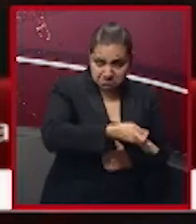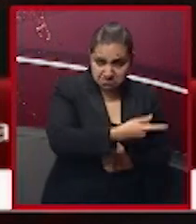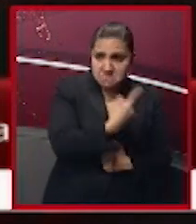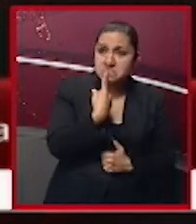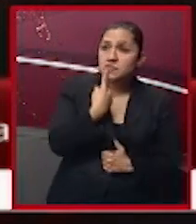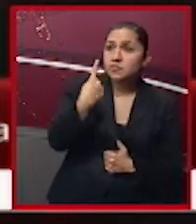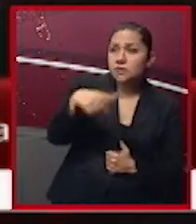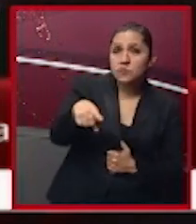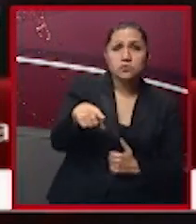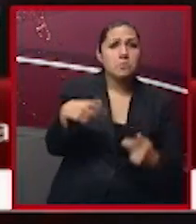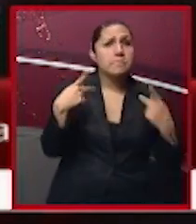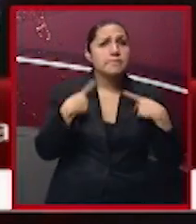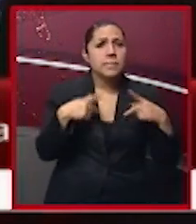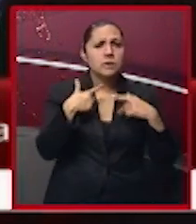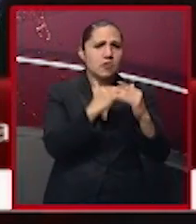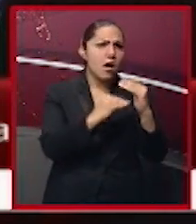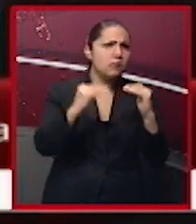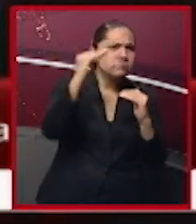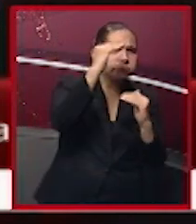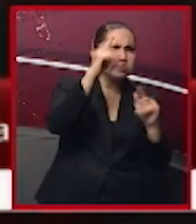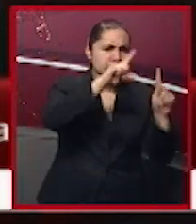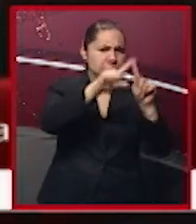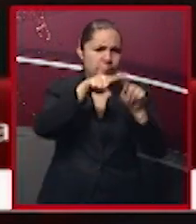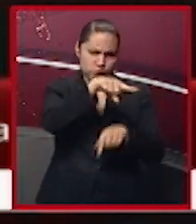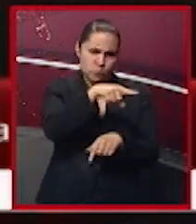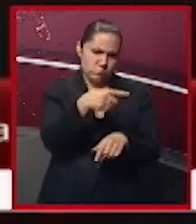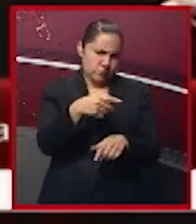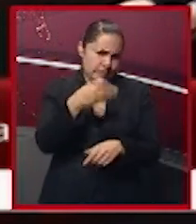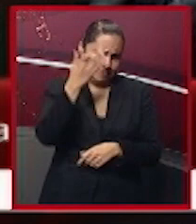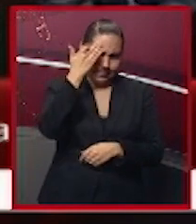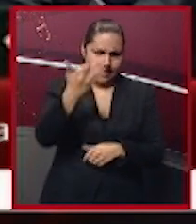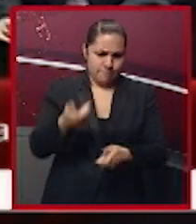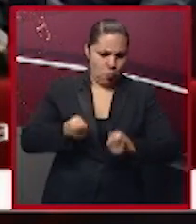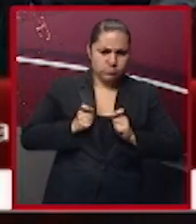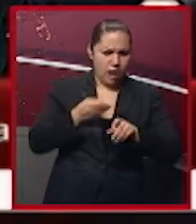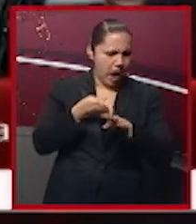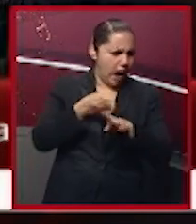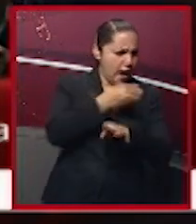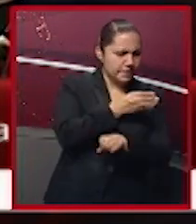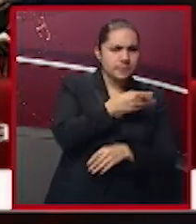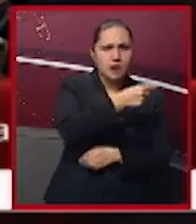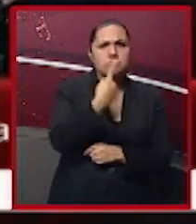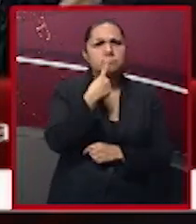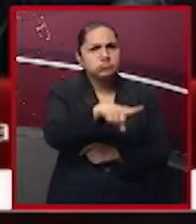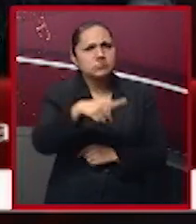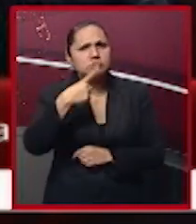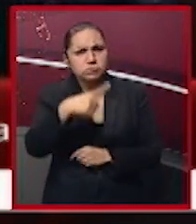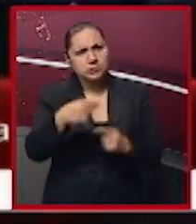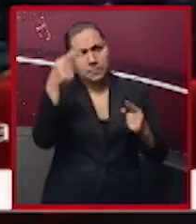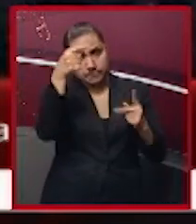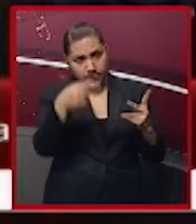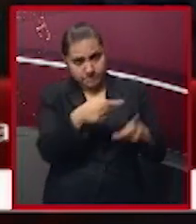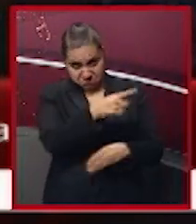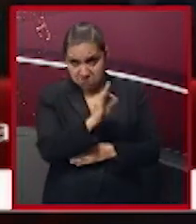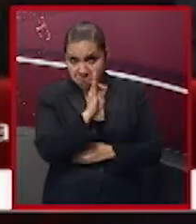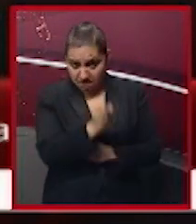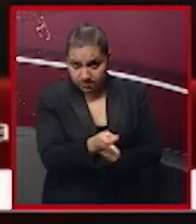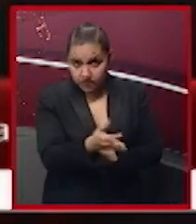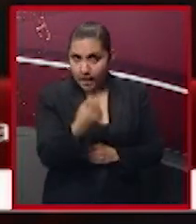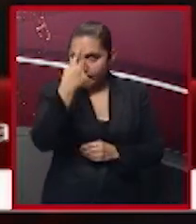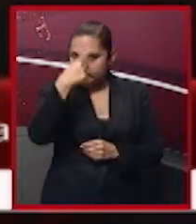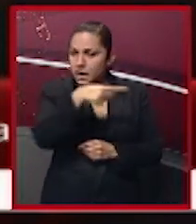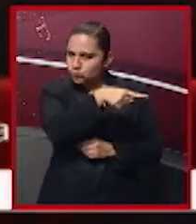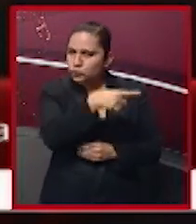los altos funcionarios que le antecedieron sin que medie presión o acuerdos de por medio que limiten su actuación